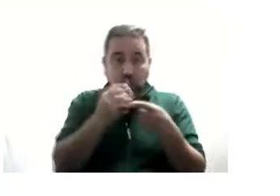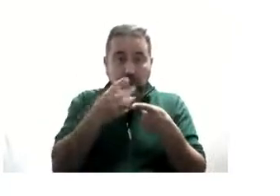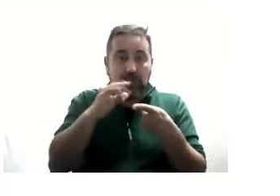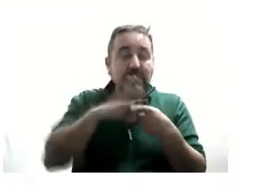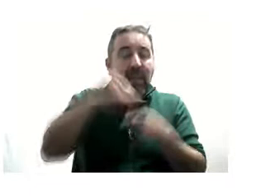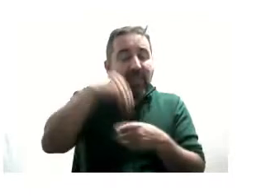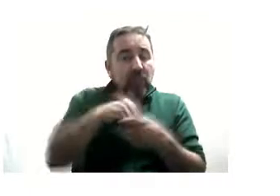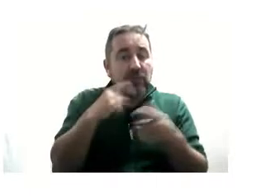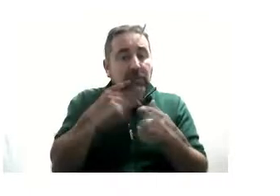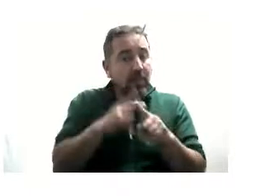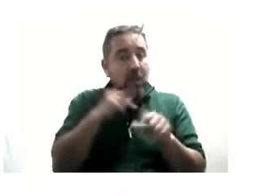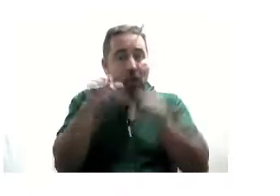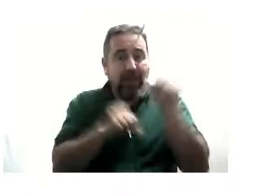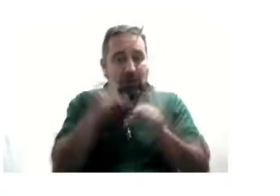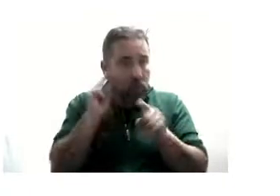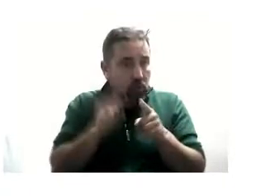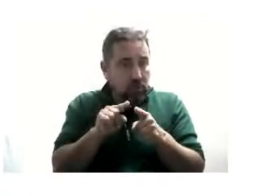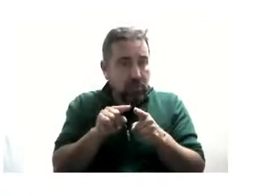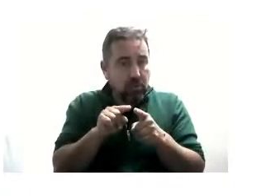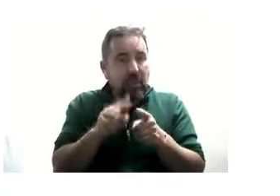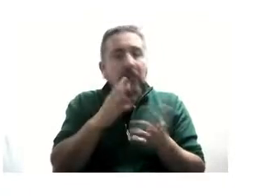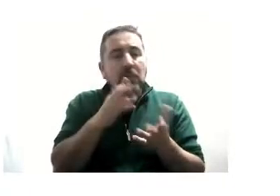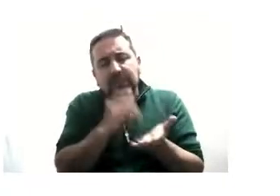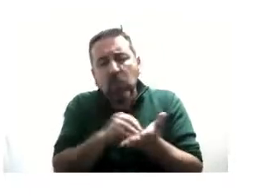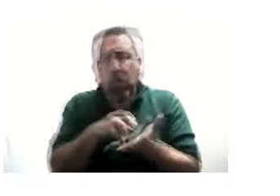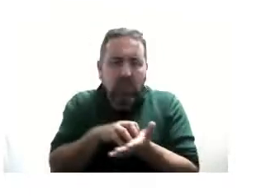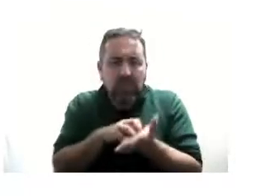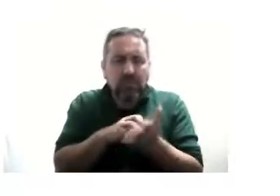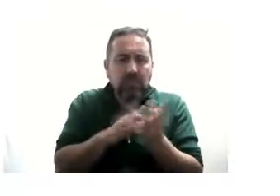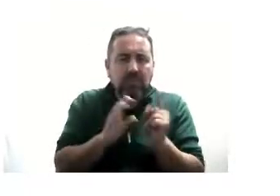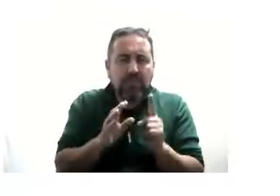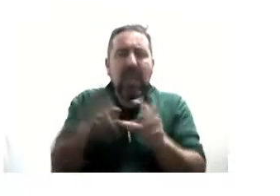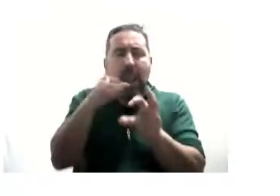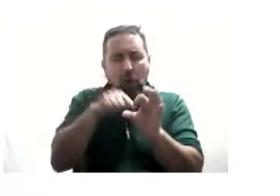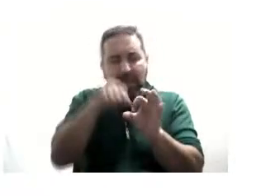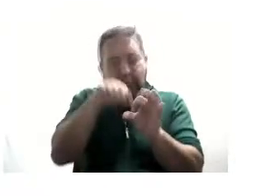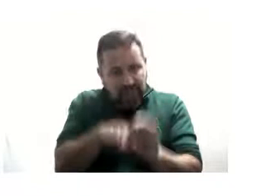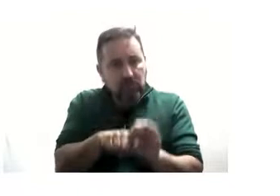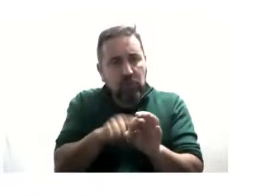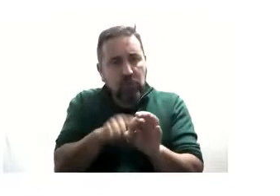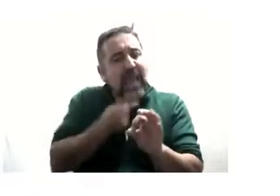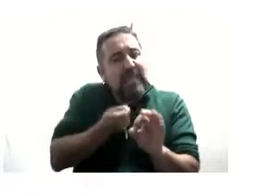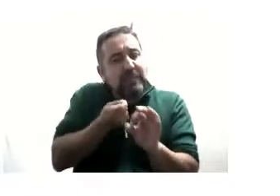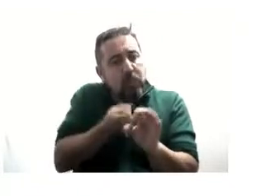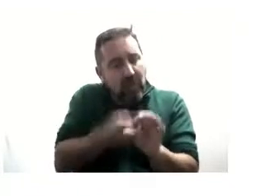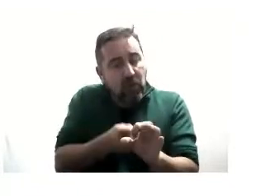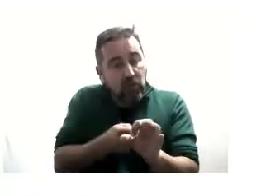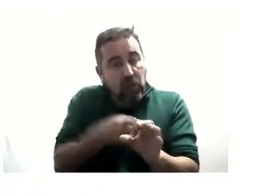intraoperatorio, que en los casos dudosos lo colocamos dentro de la cóclea, estimulamos, y si tenemos una buena